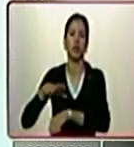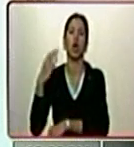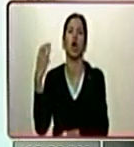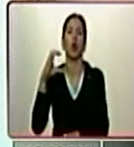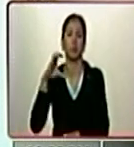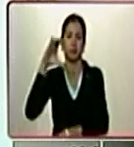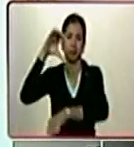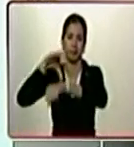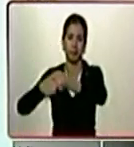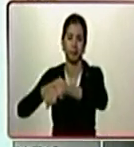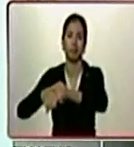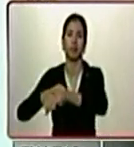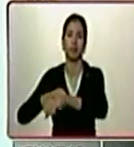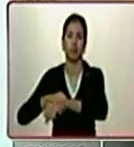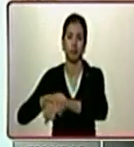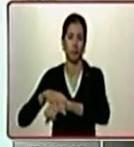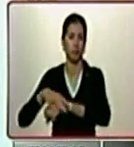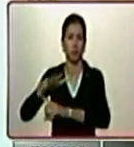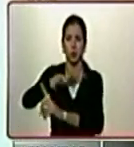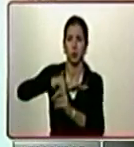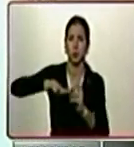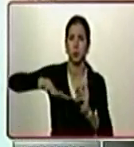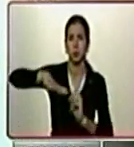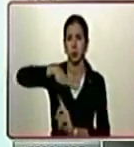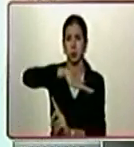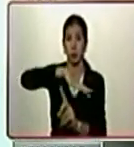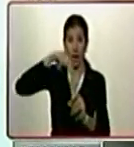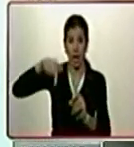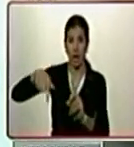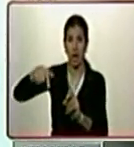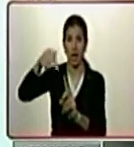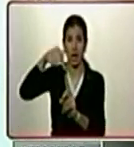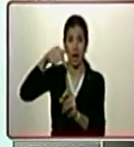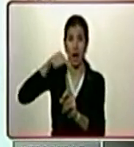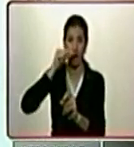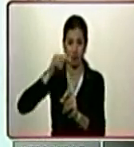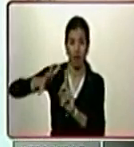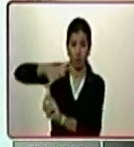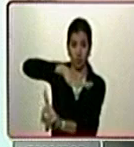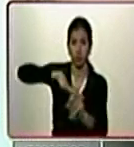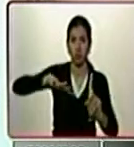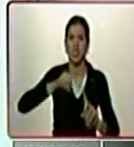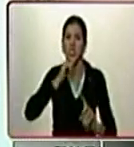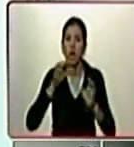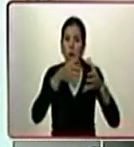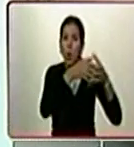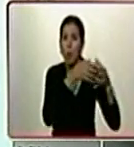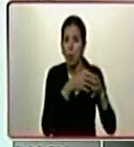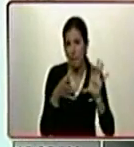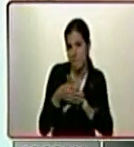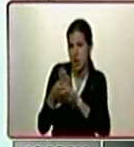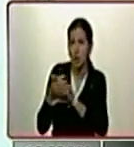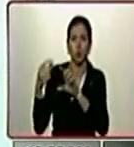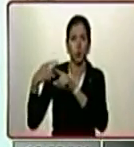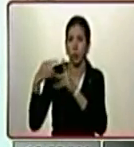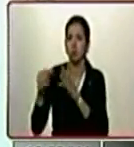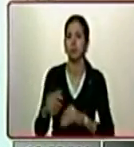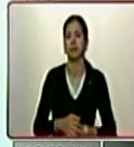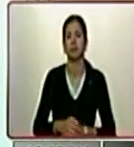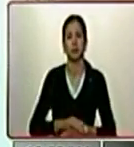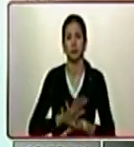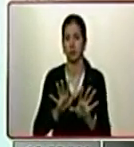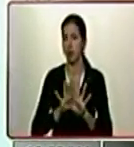sus entornos en todo el diagrama de la complicidad y de sus vinculaciones han sido